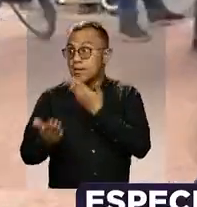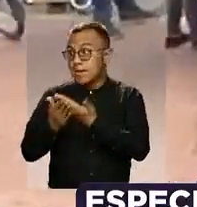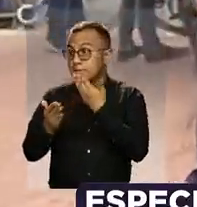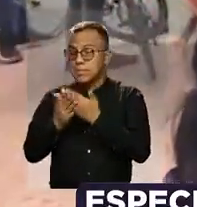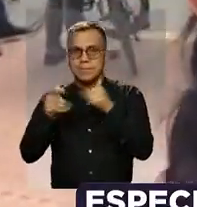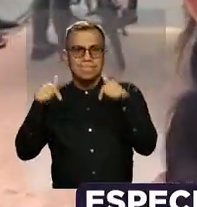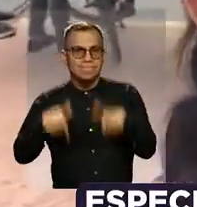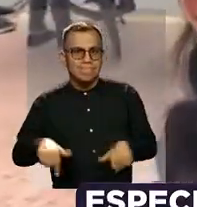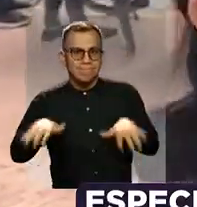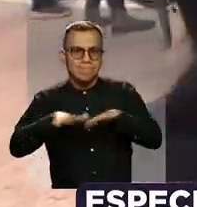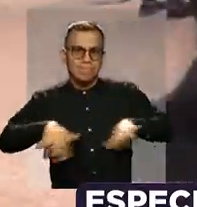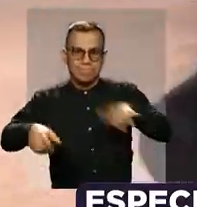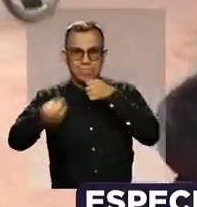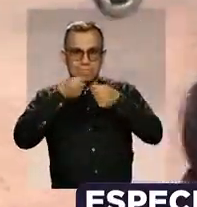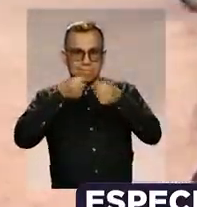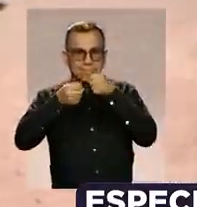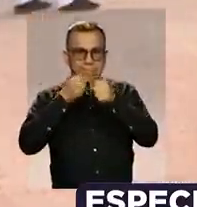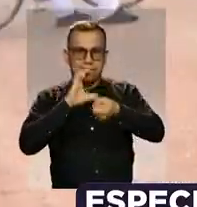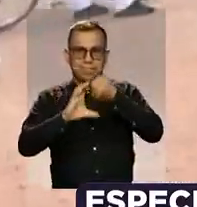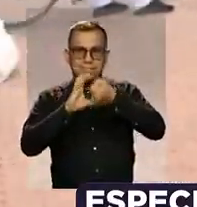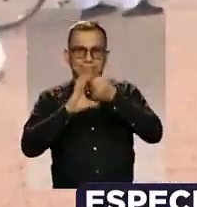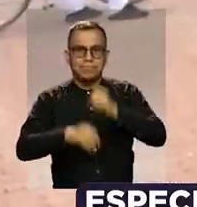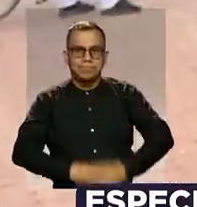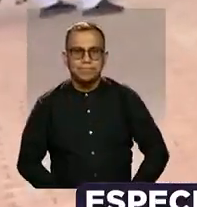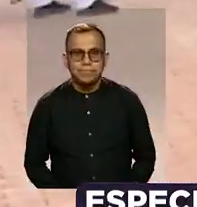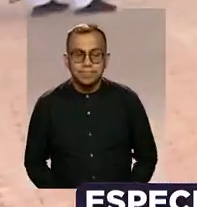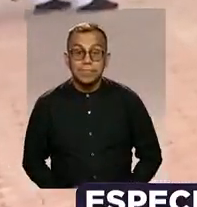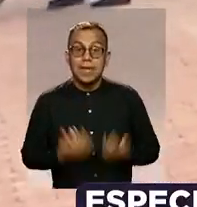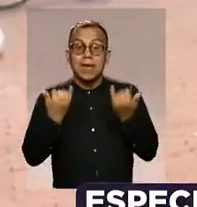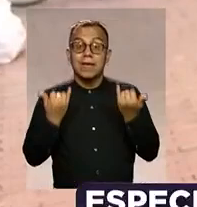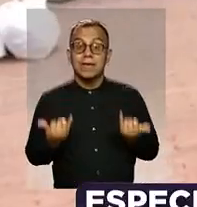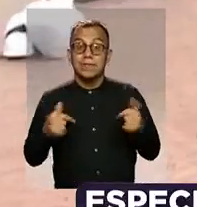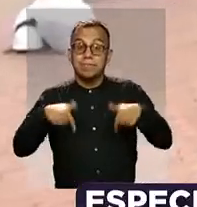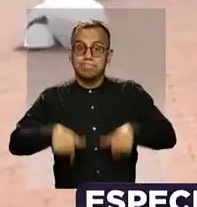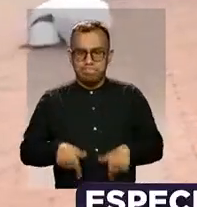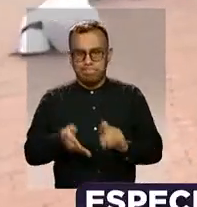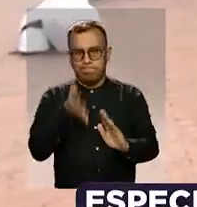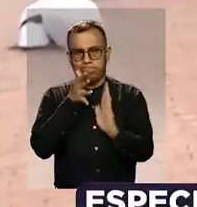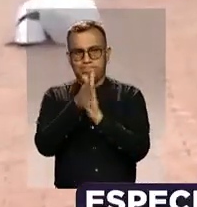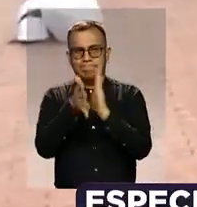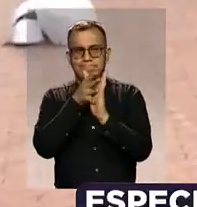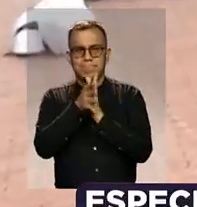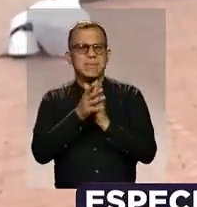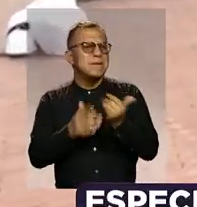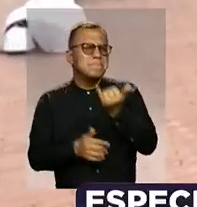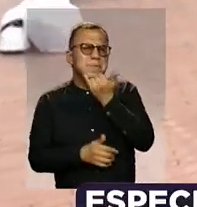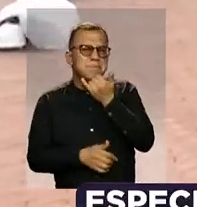hacer parte de esta entrevista en Noticias Capital. Hasta el momento, este es el informe de lo